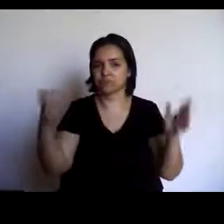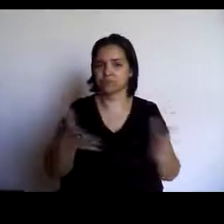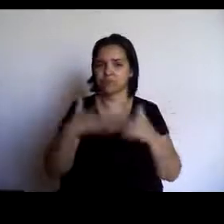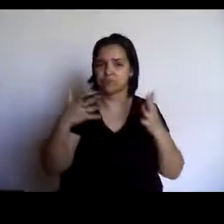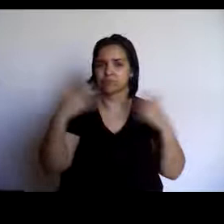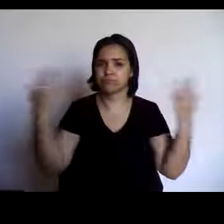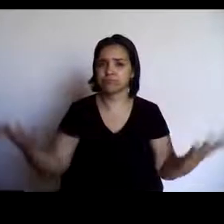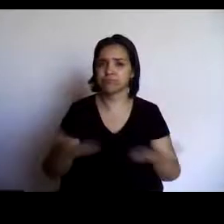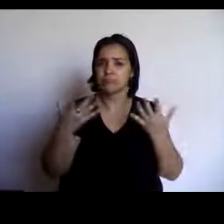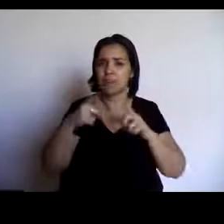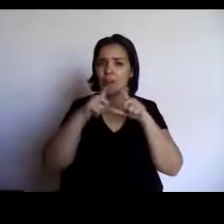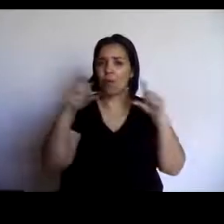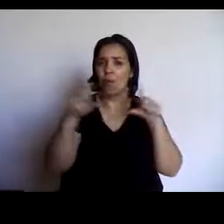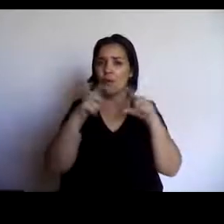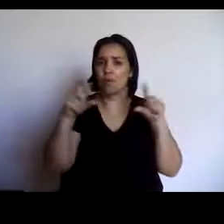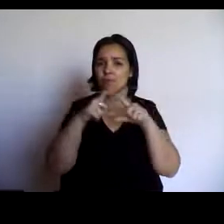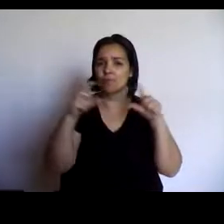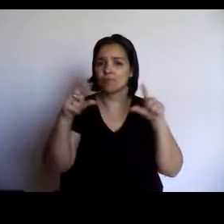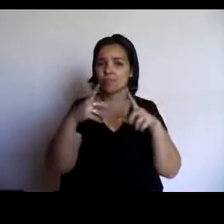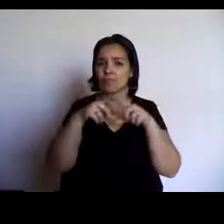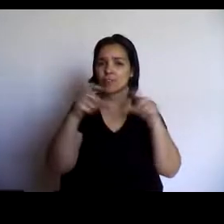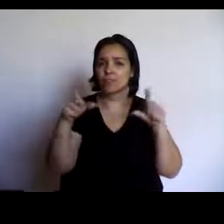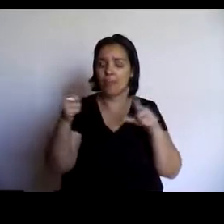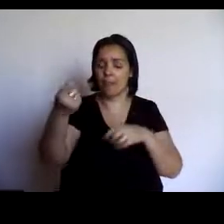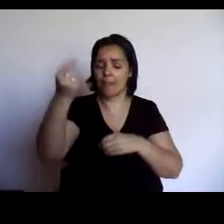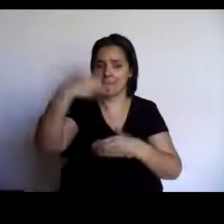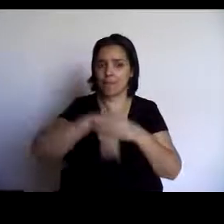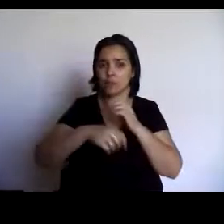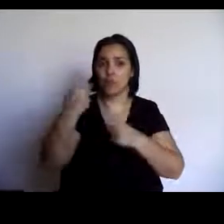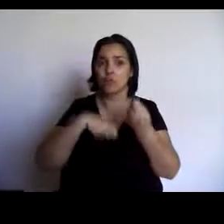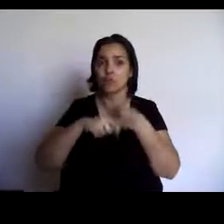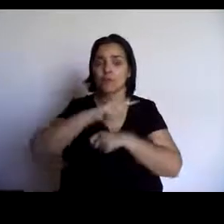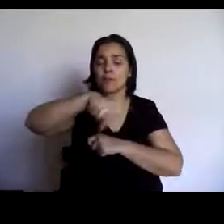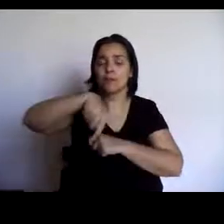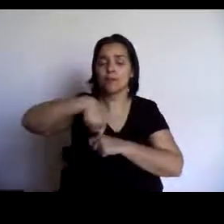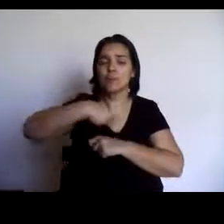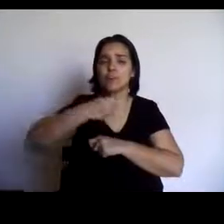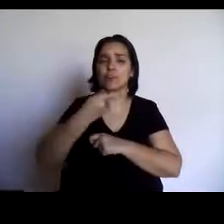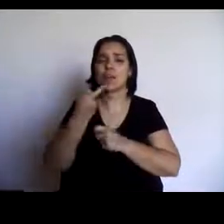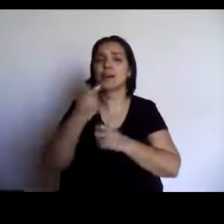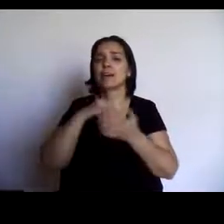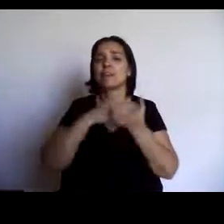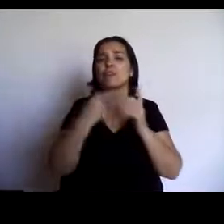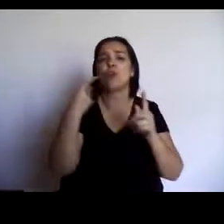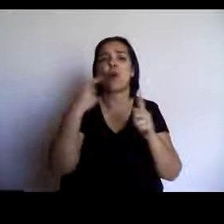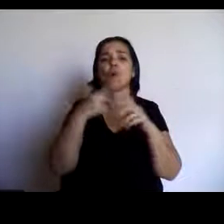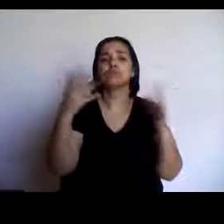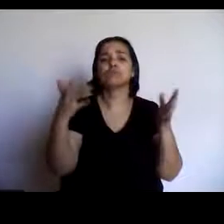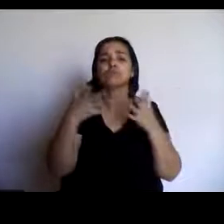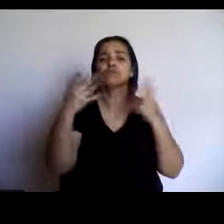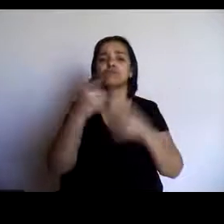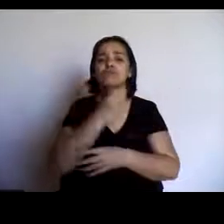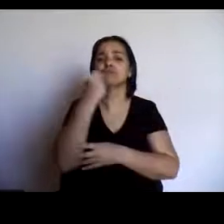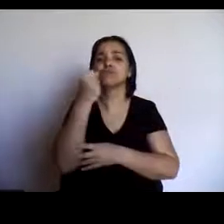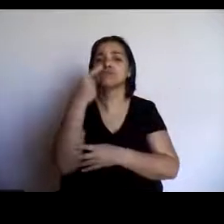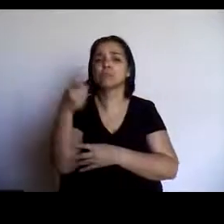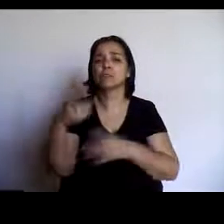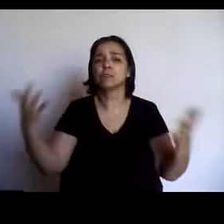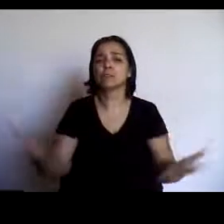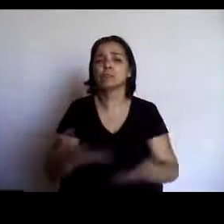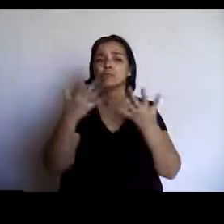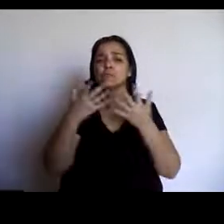del emprendimiento y la innovación de empresas en economía circular. El proyecto persigue la creación de un servicio de apoyo para impulsar el